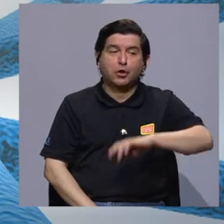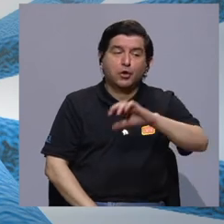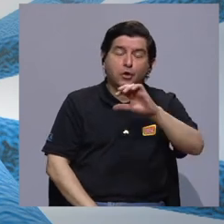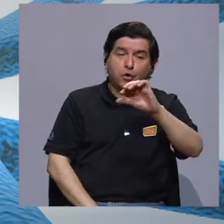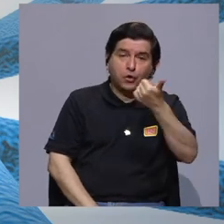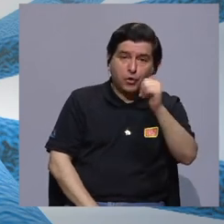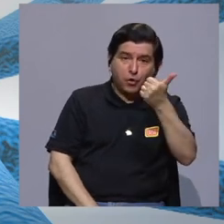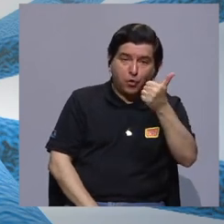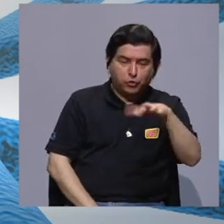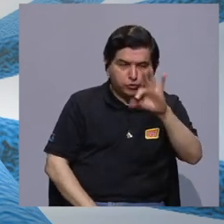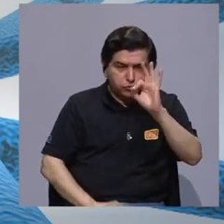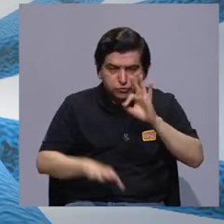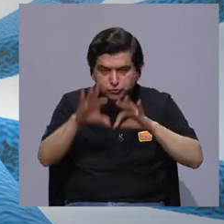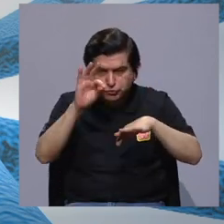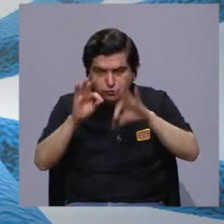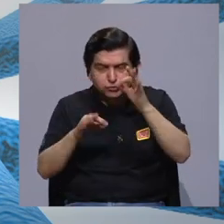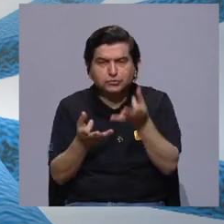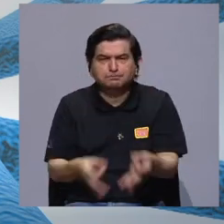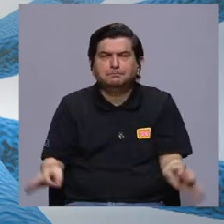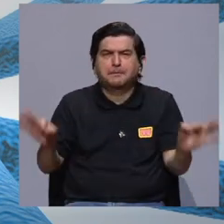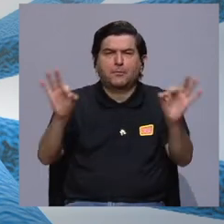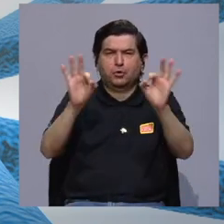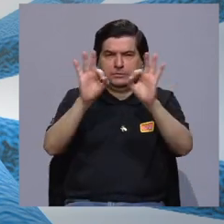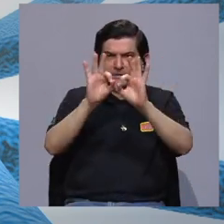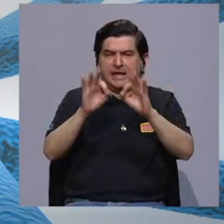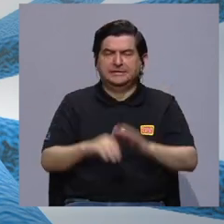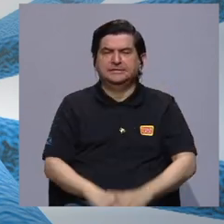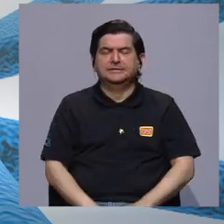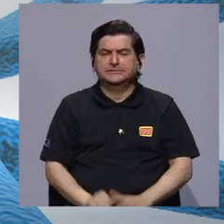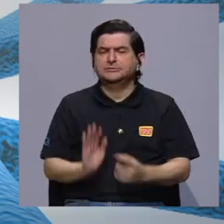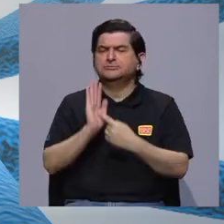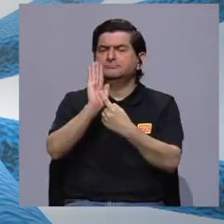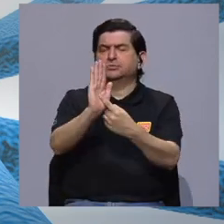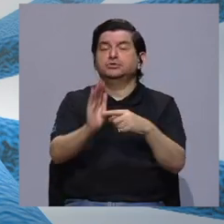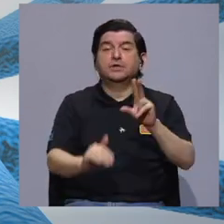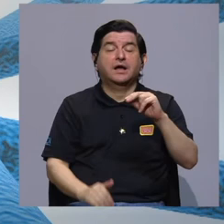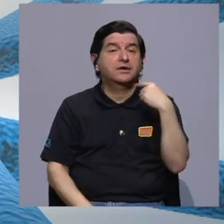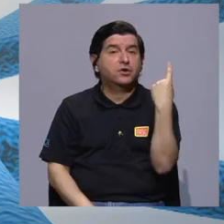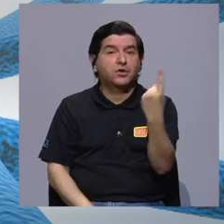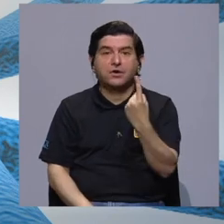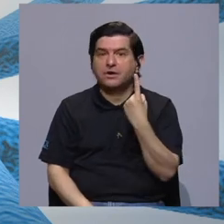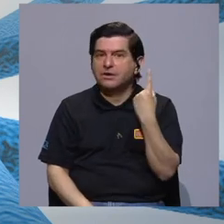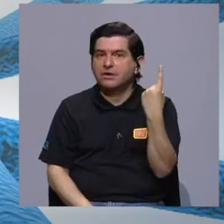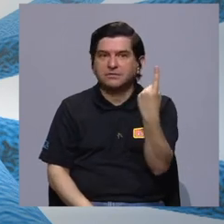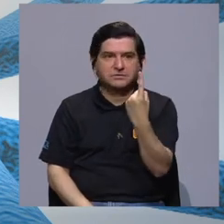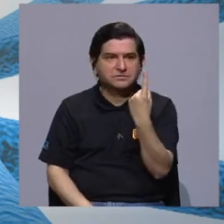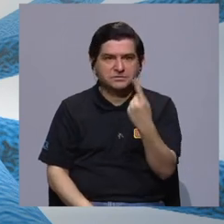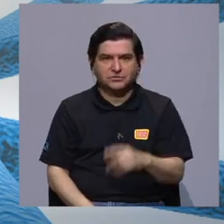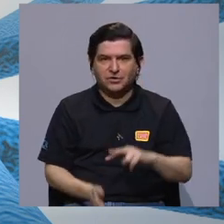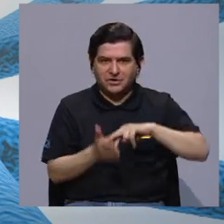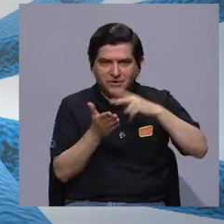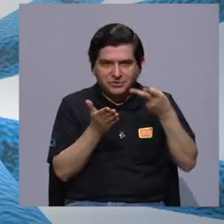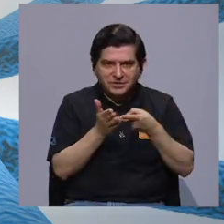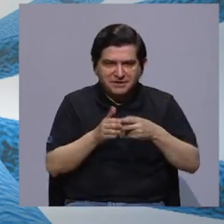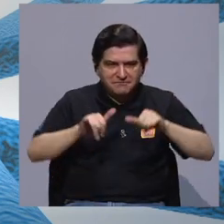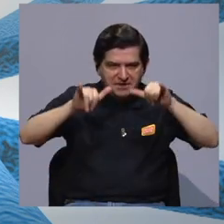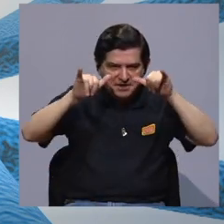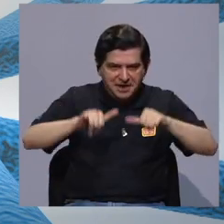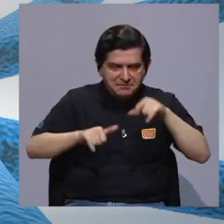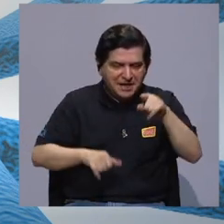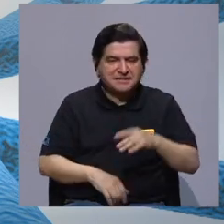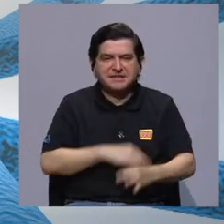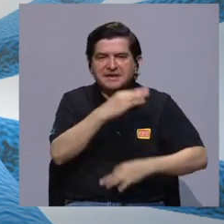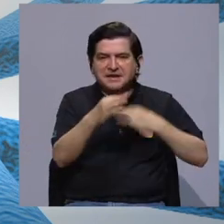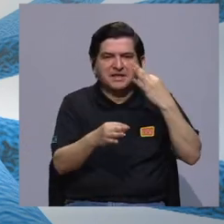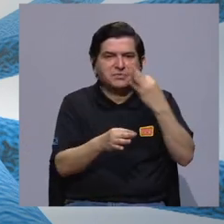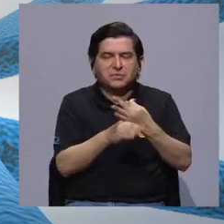Estos otros hallazgos importantes nos hacen ver que no solamente se trata de conservar a